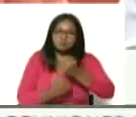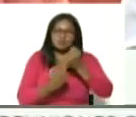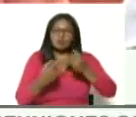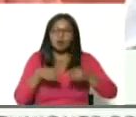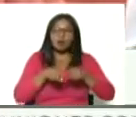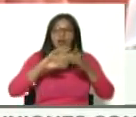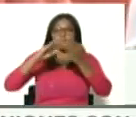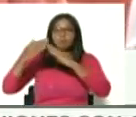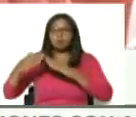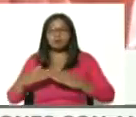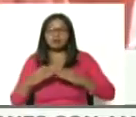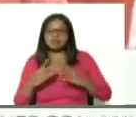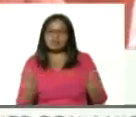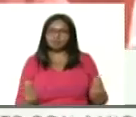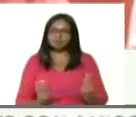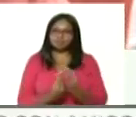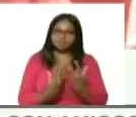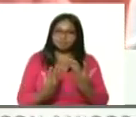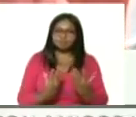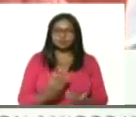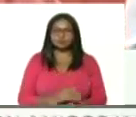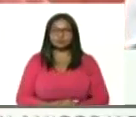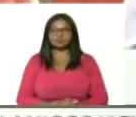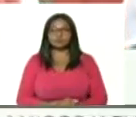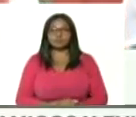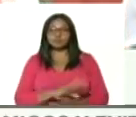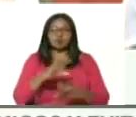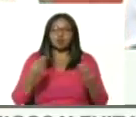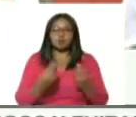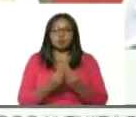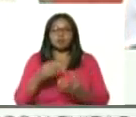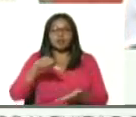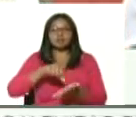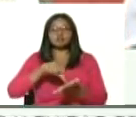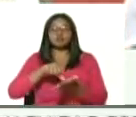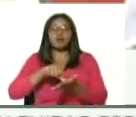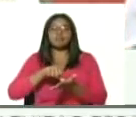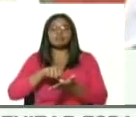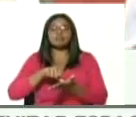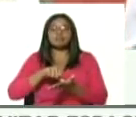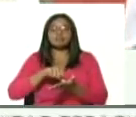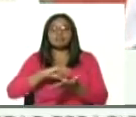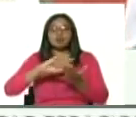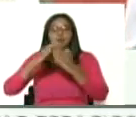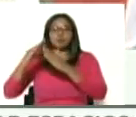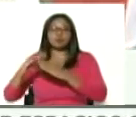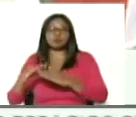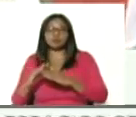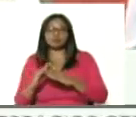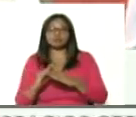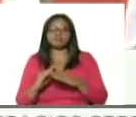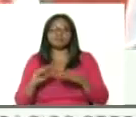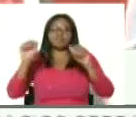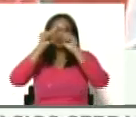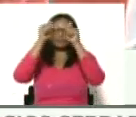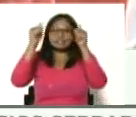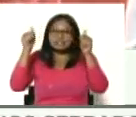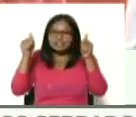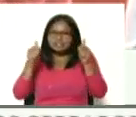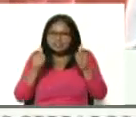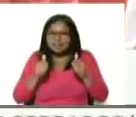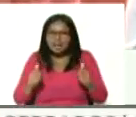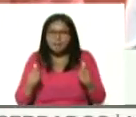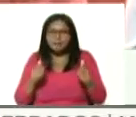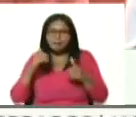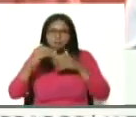comuna y el conjunto de comunas fortalecen a la ciudad comunal. Es decir, es un ecosistema popular de gobierno donde